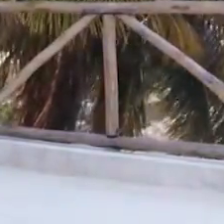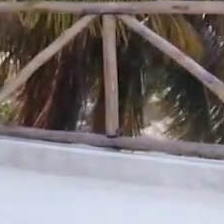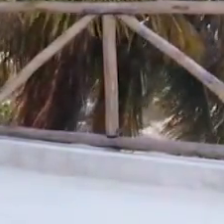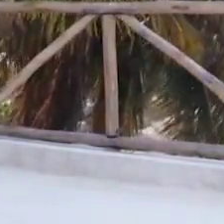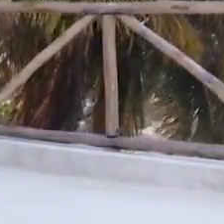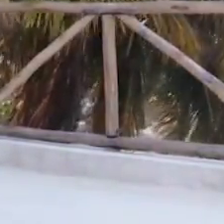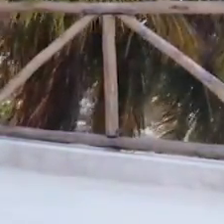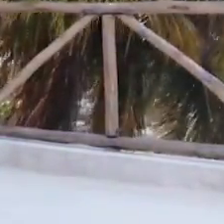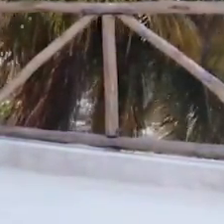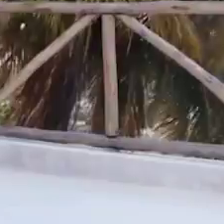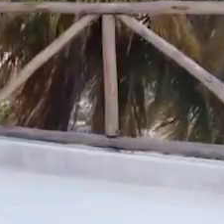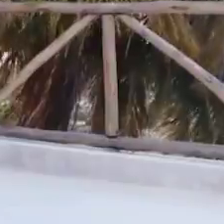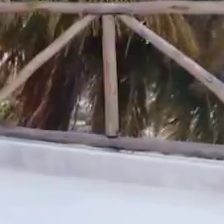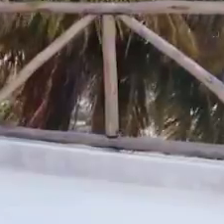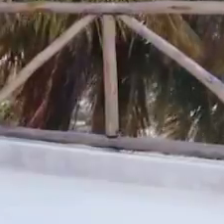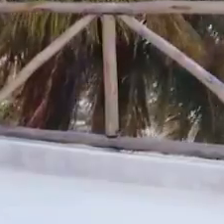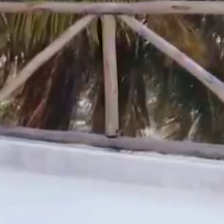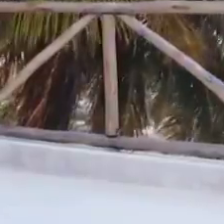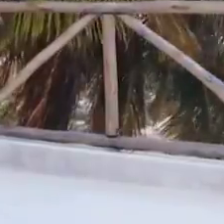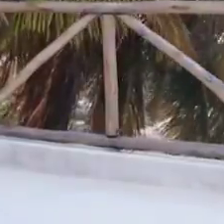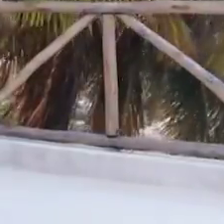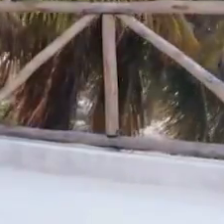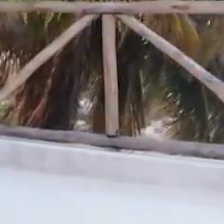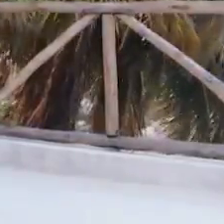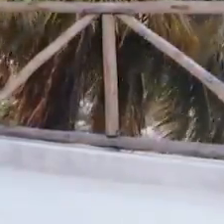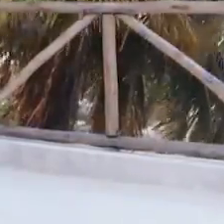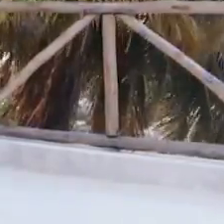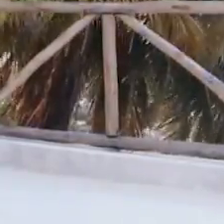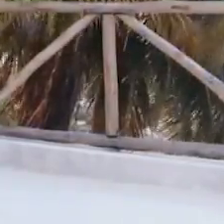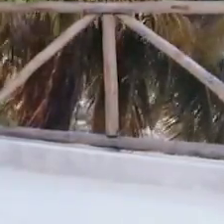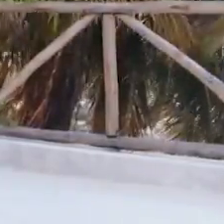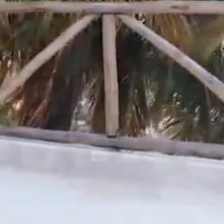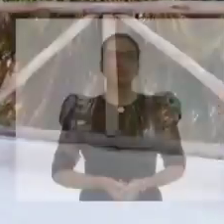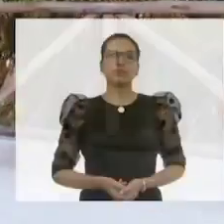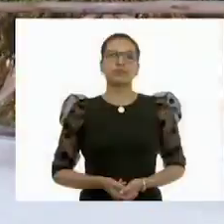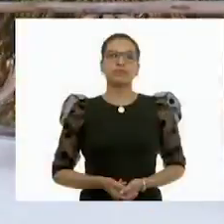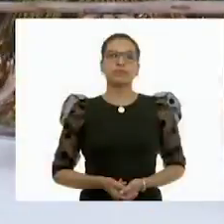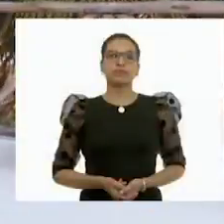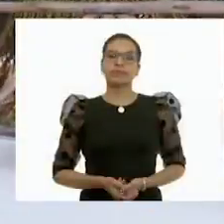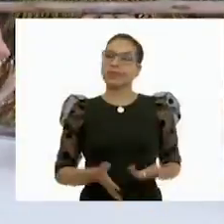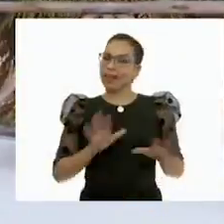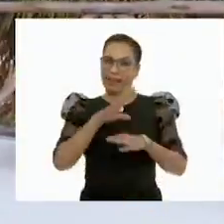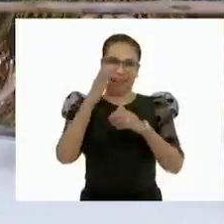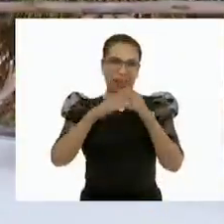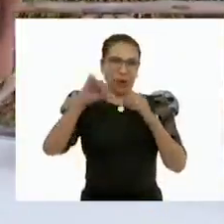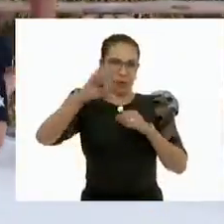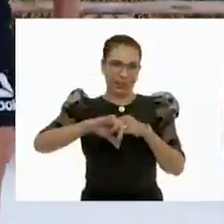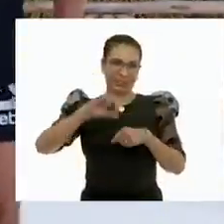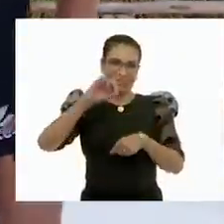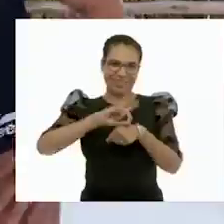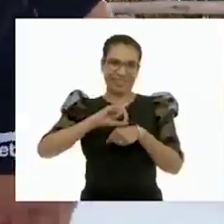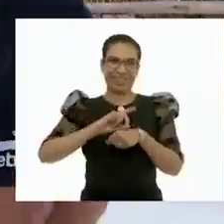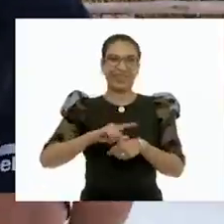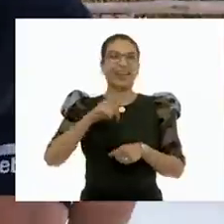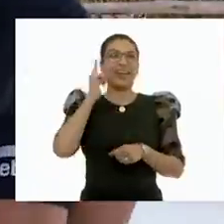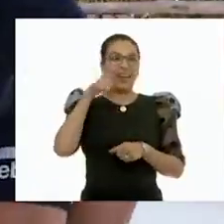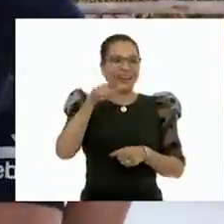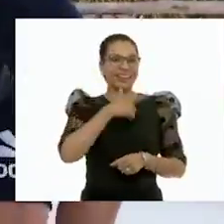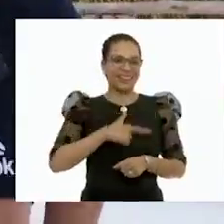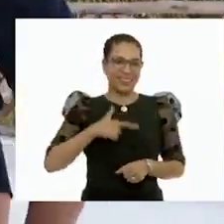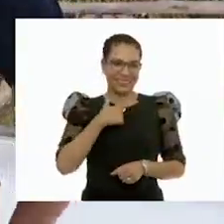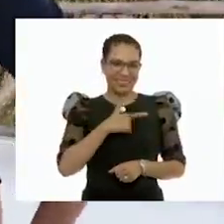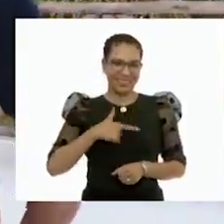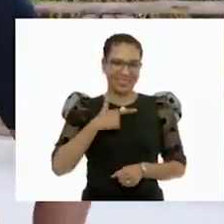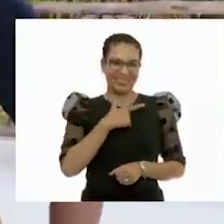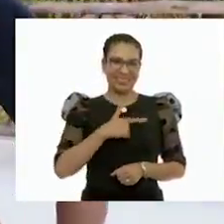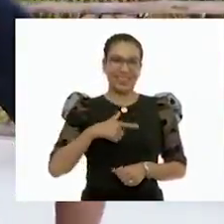La otra Y con eso Terminamos El día de hoy Espero les haya gustado